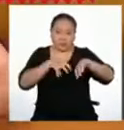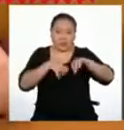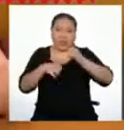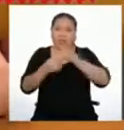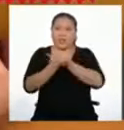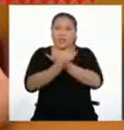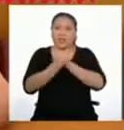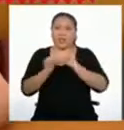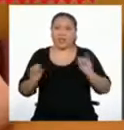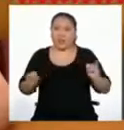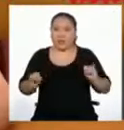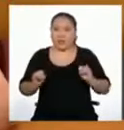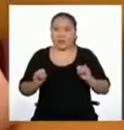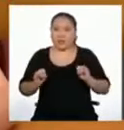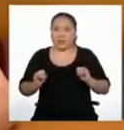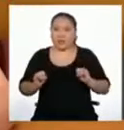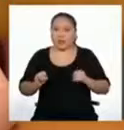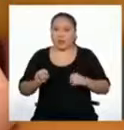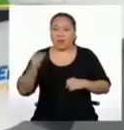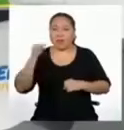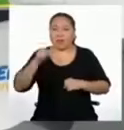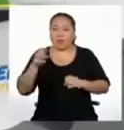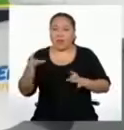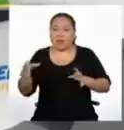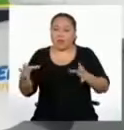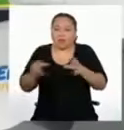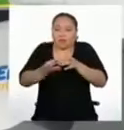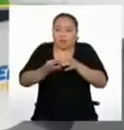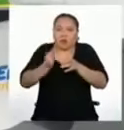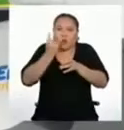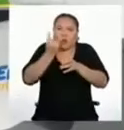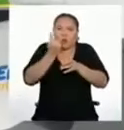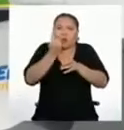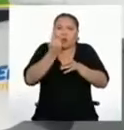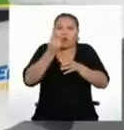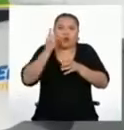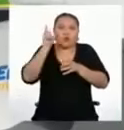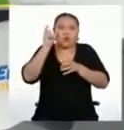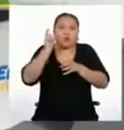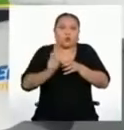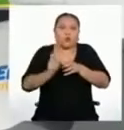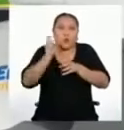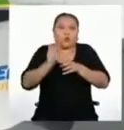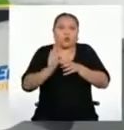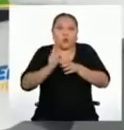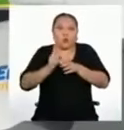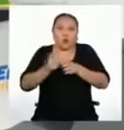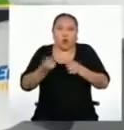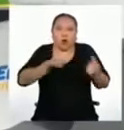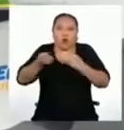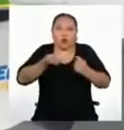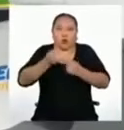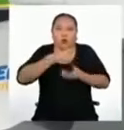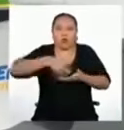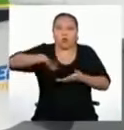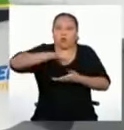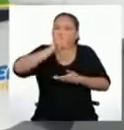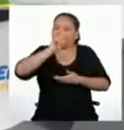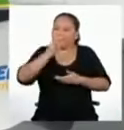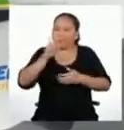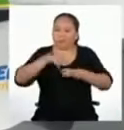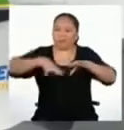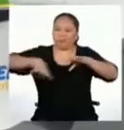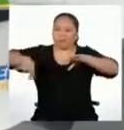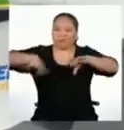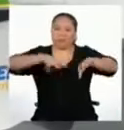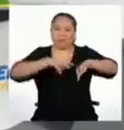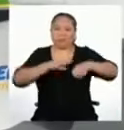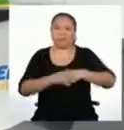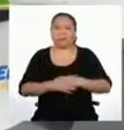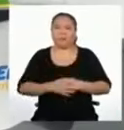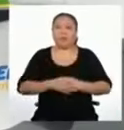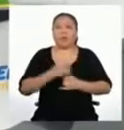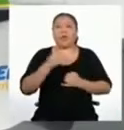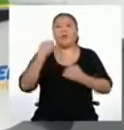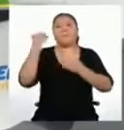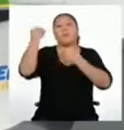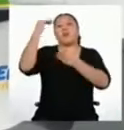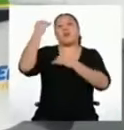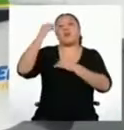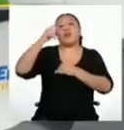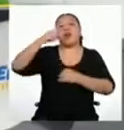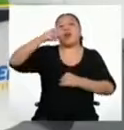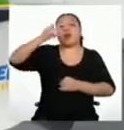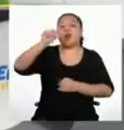para evitar la concentración de poder. La última pregunta llega desde Piura. Gustavo nos consulta: